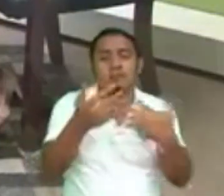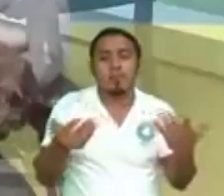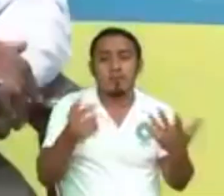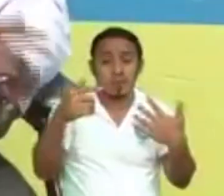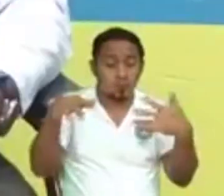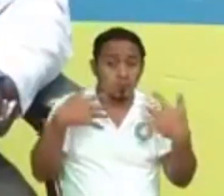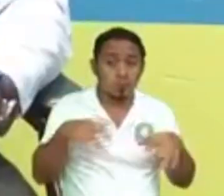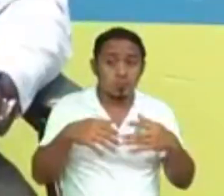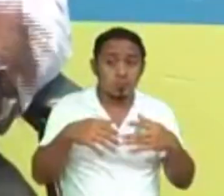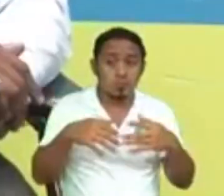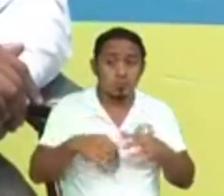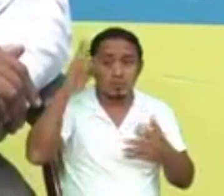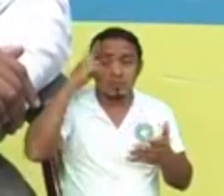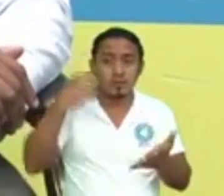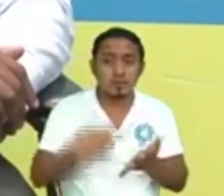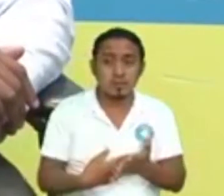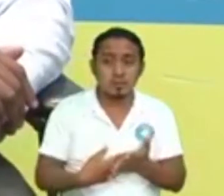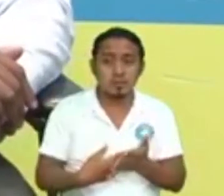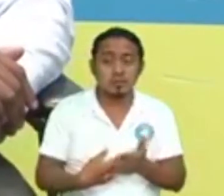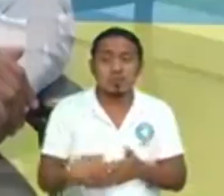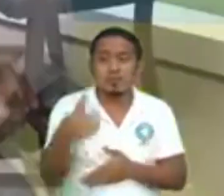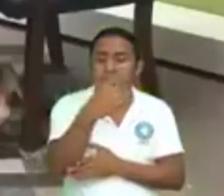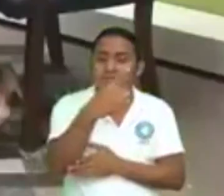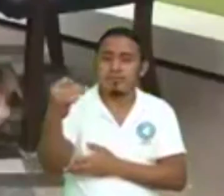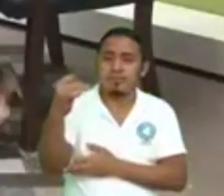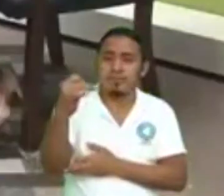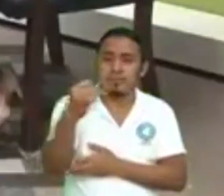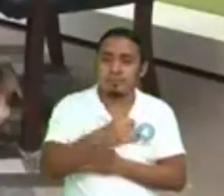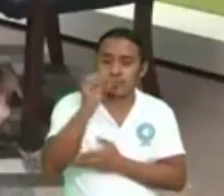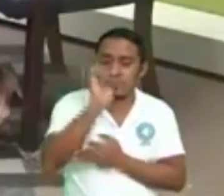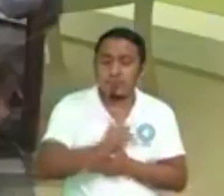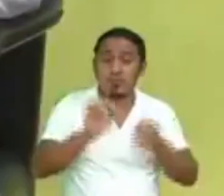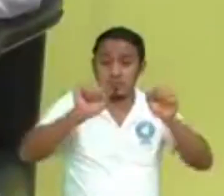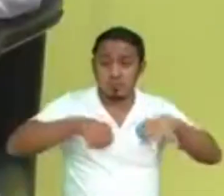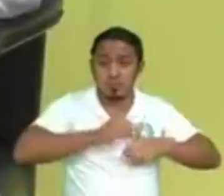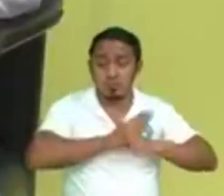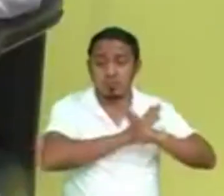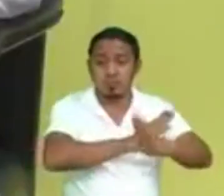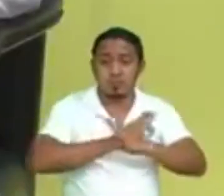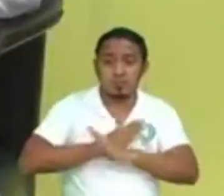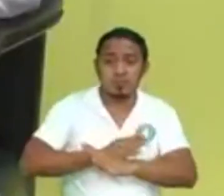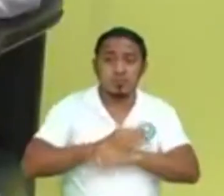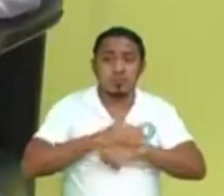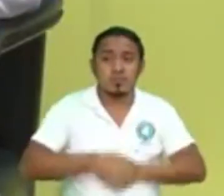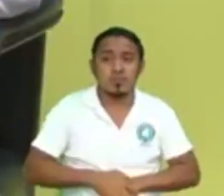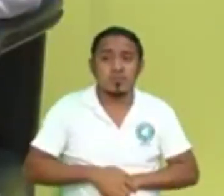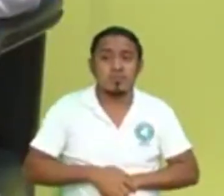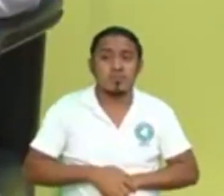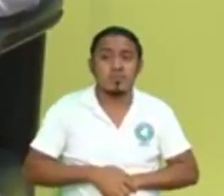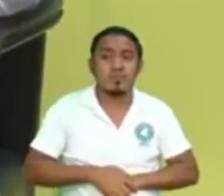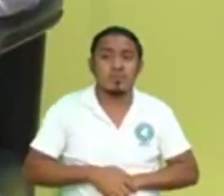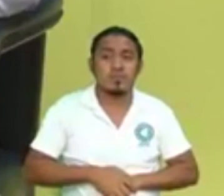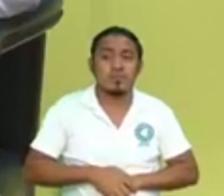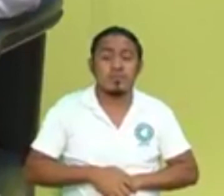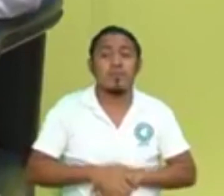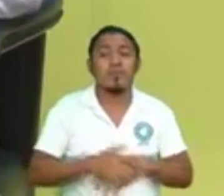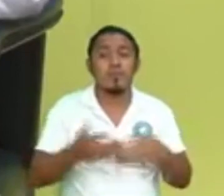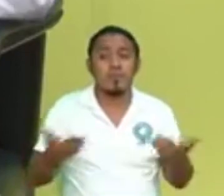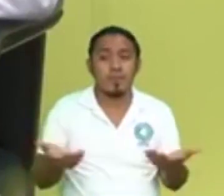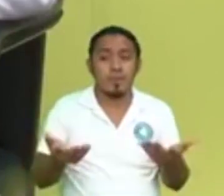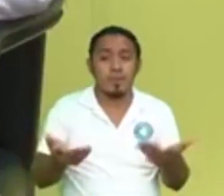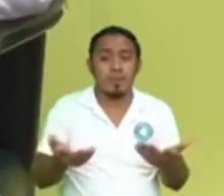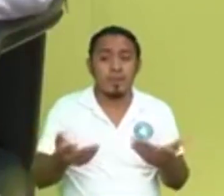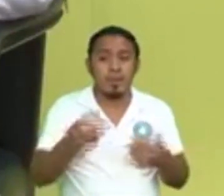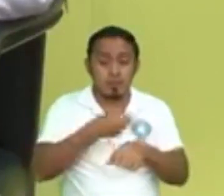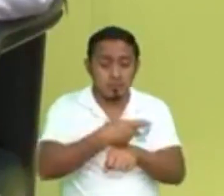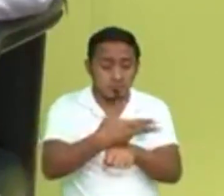riesgo la vida. Y recuerden que es algo 100% prevenible. Claro. Algo 100% prevenible. Y que también aconsejar